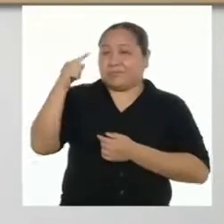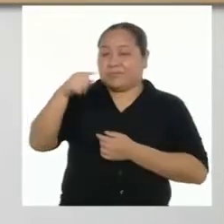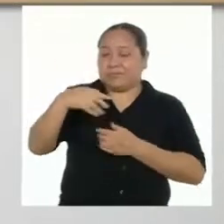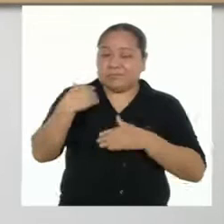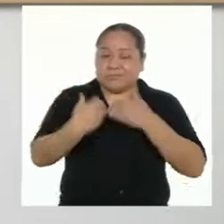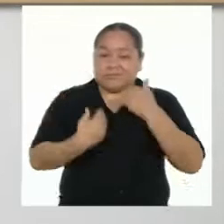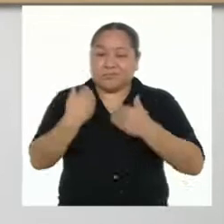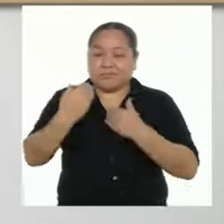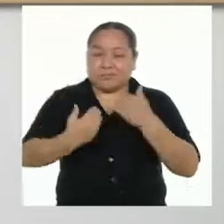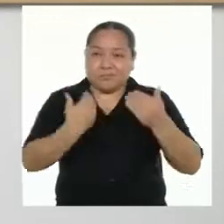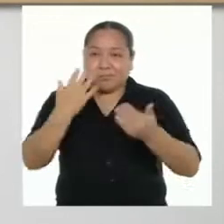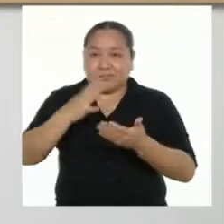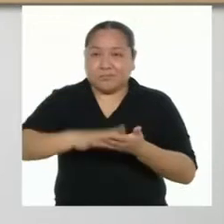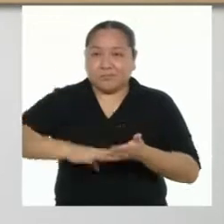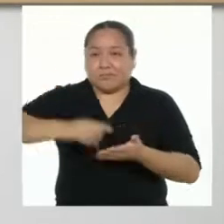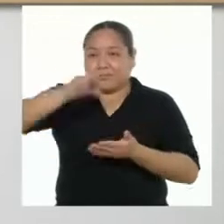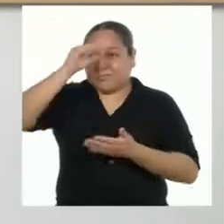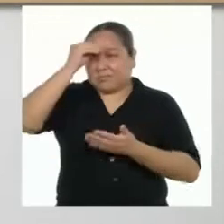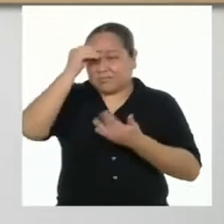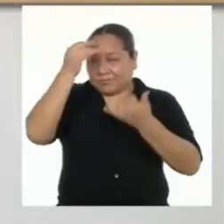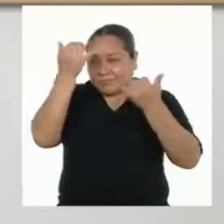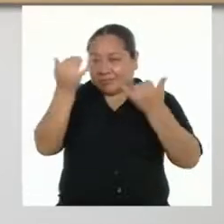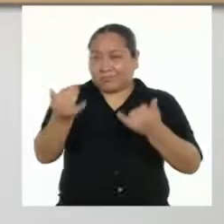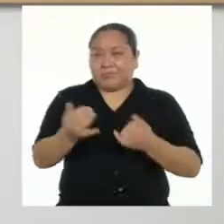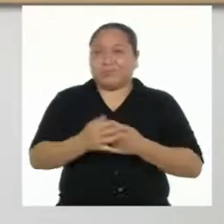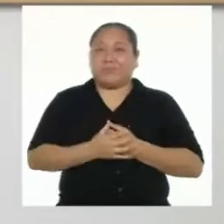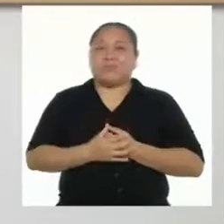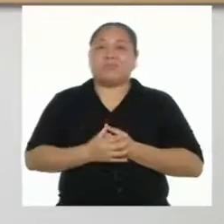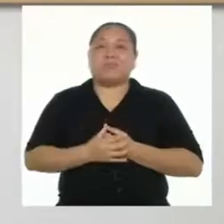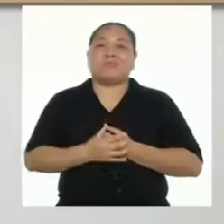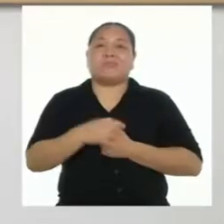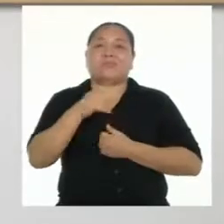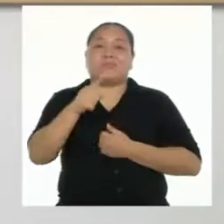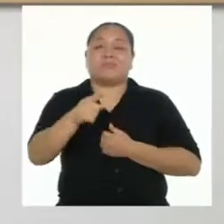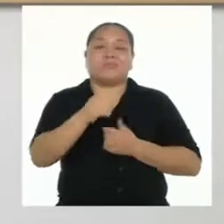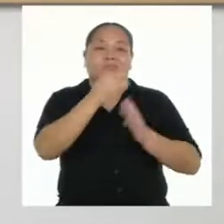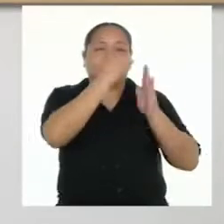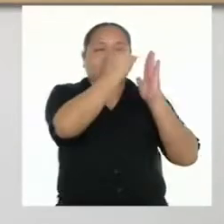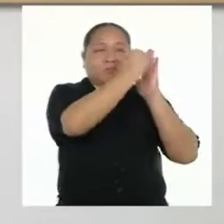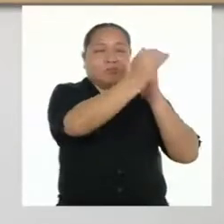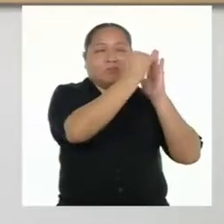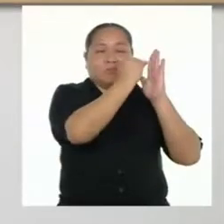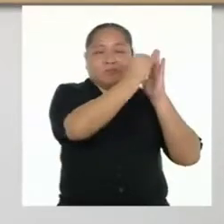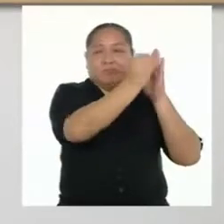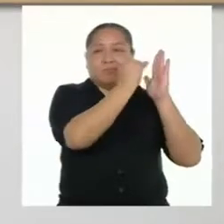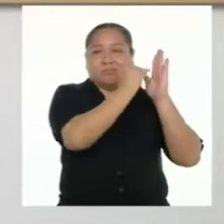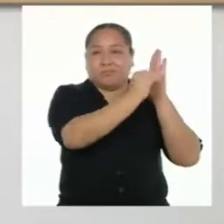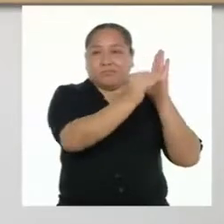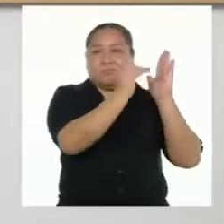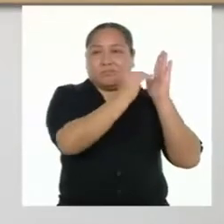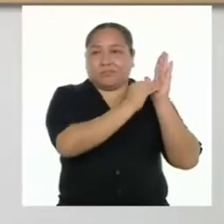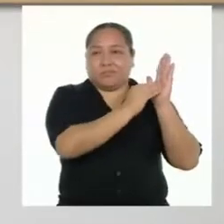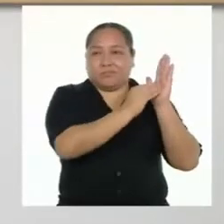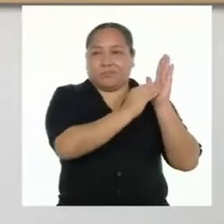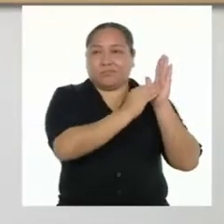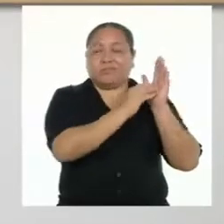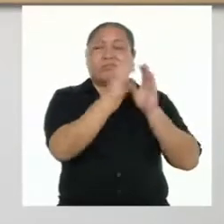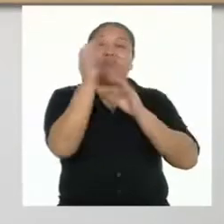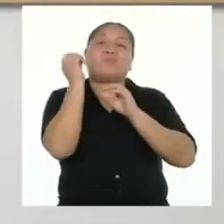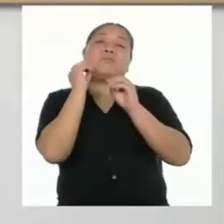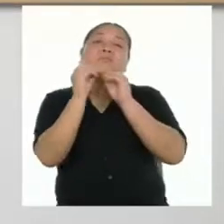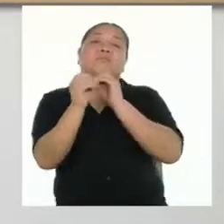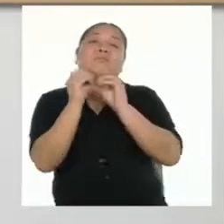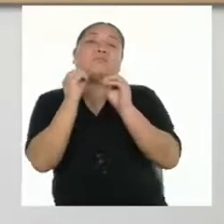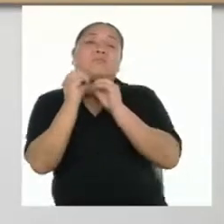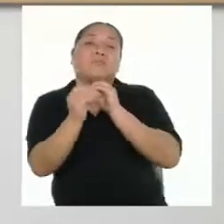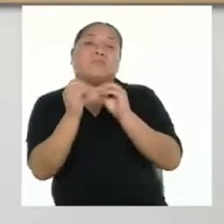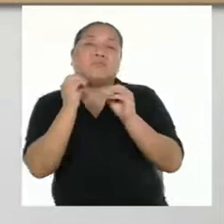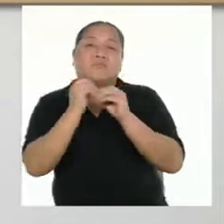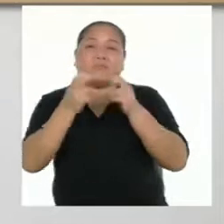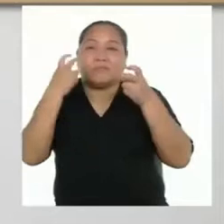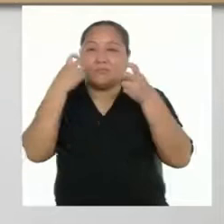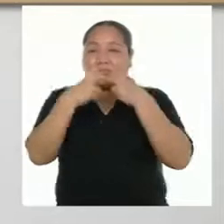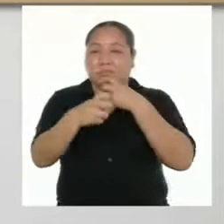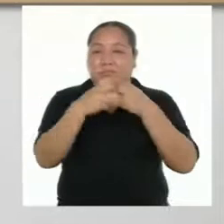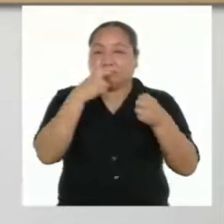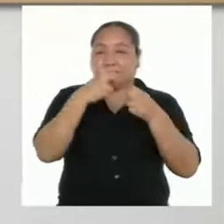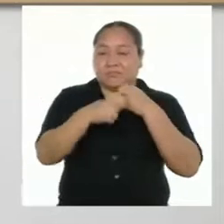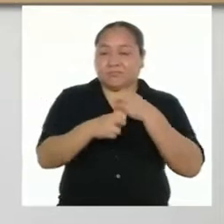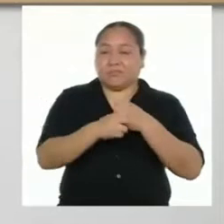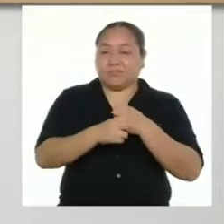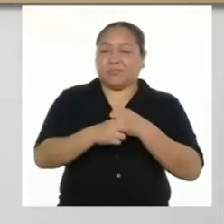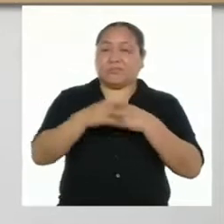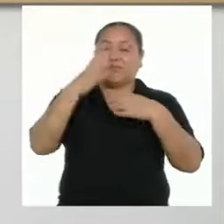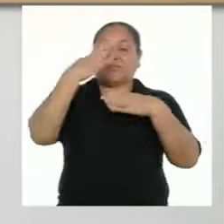avance en el aprendizaje que obtengan el día de hoy. La competencia que estamos desarrollando es resolver problemas de